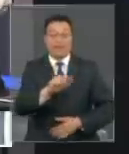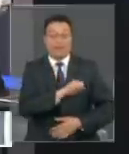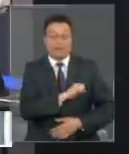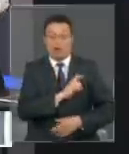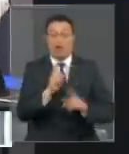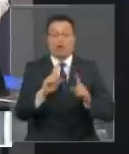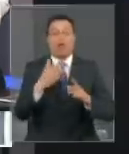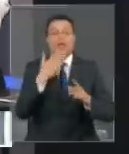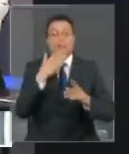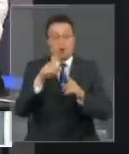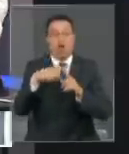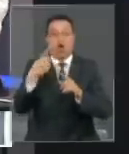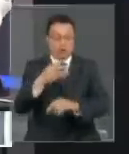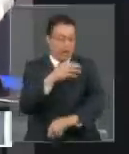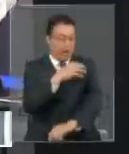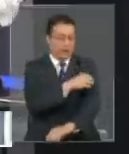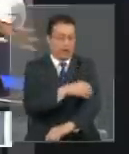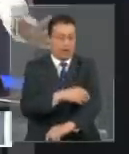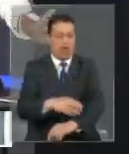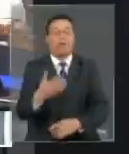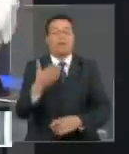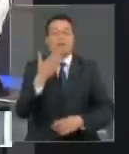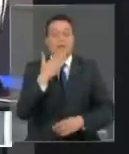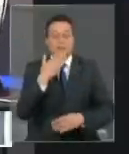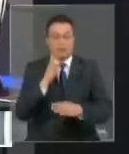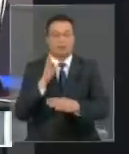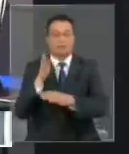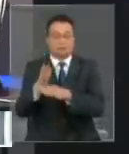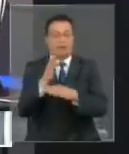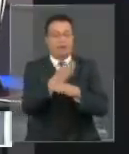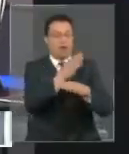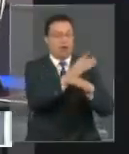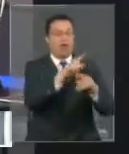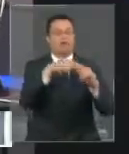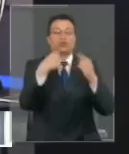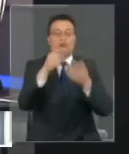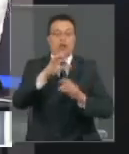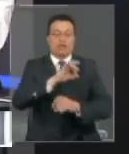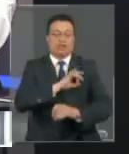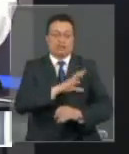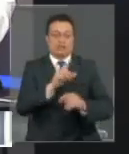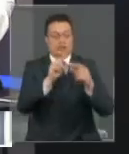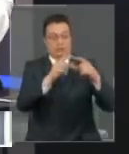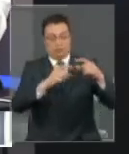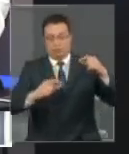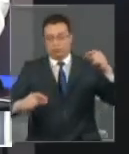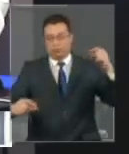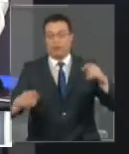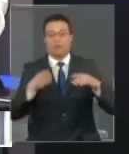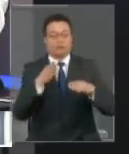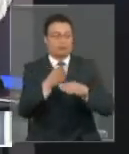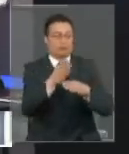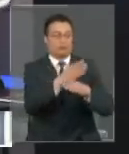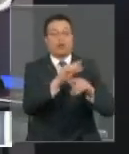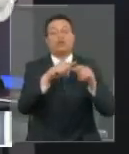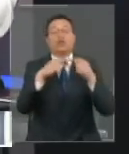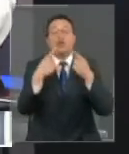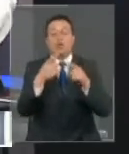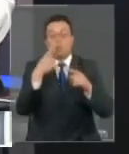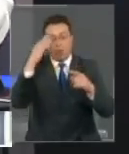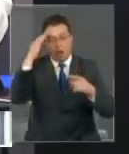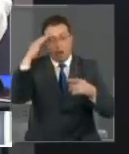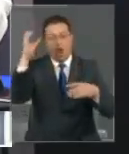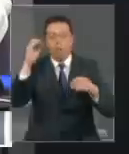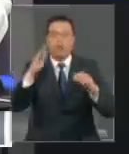metropolitana, vamos a estar en otras regiones, nos vamos a desplegar por distintas partes del país para poder llegar a todos los rincones y a todos los sectores que